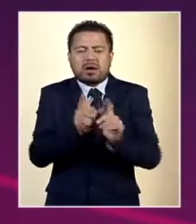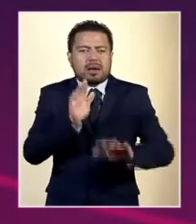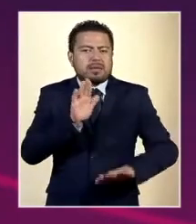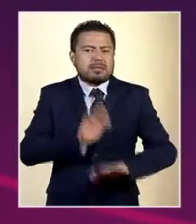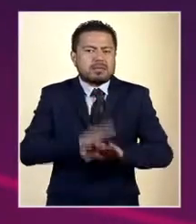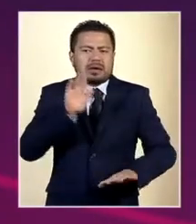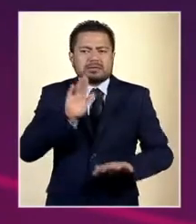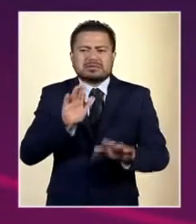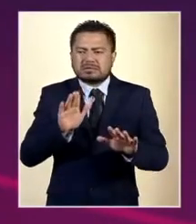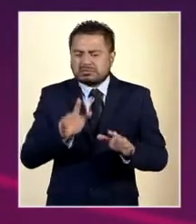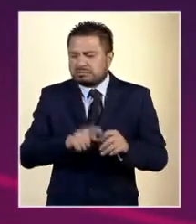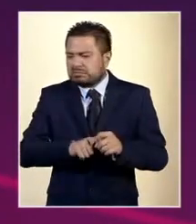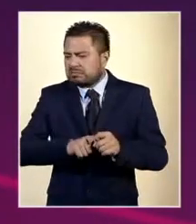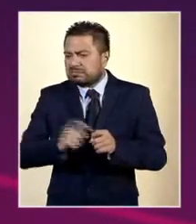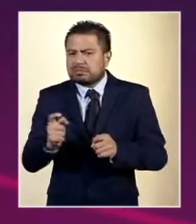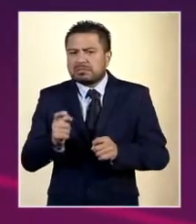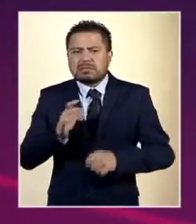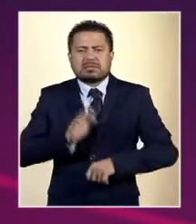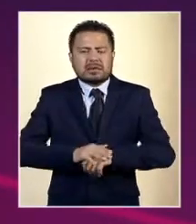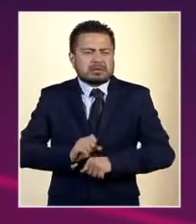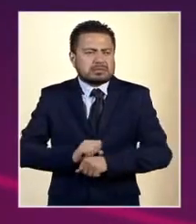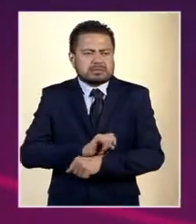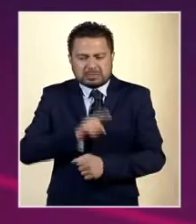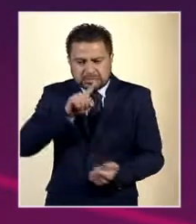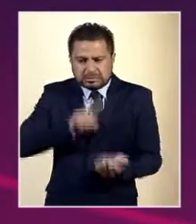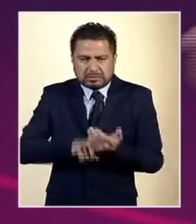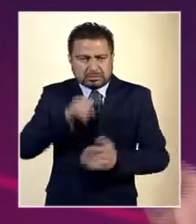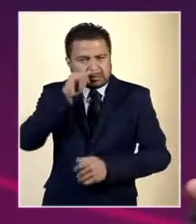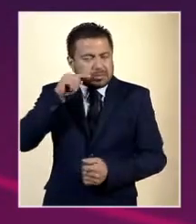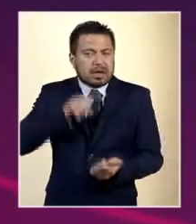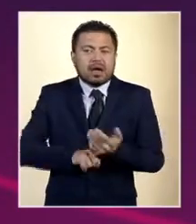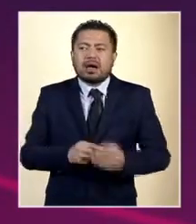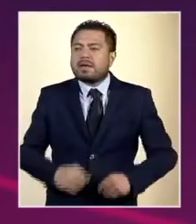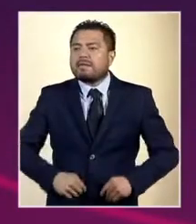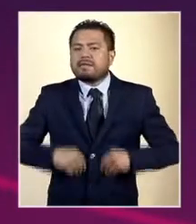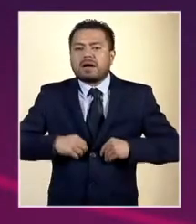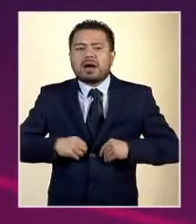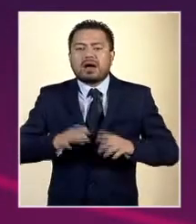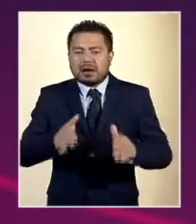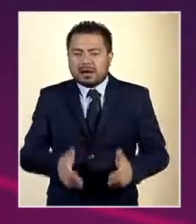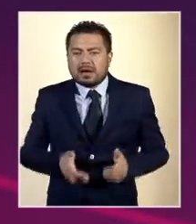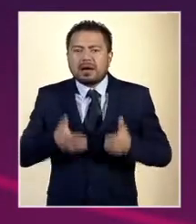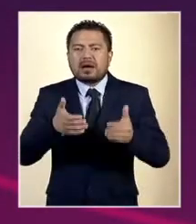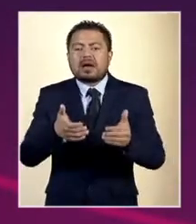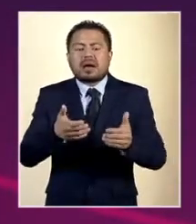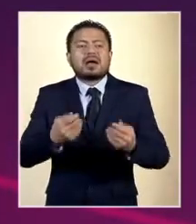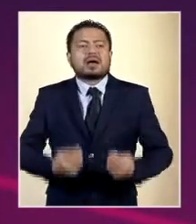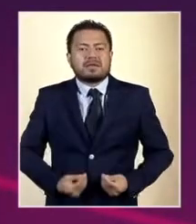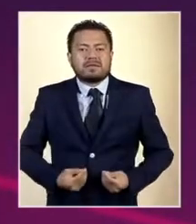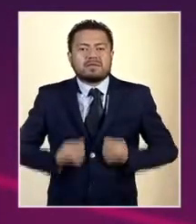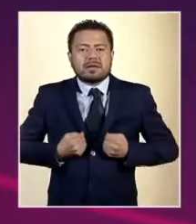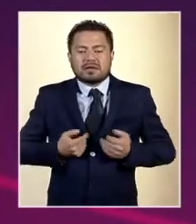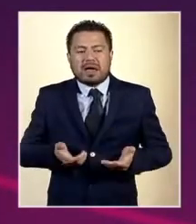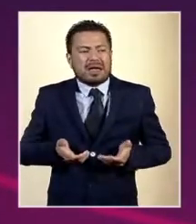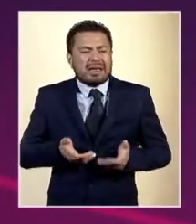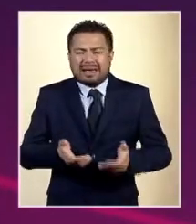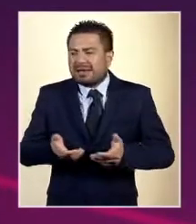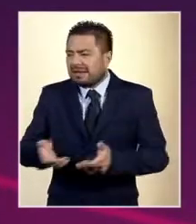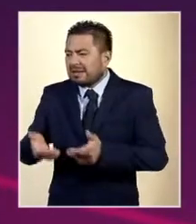más excluidos, más invisibilizados, que están viviendo en nuestras calles, están viviendo en las